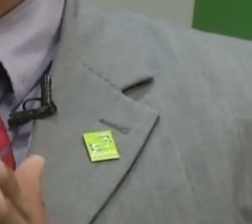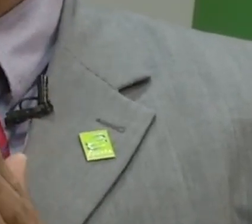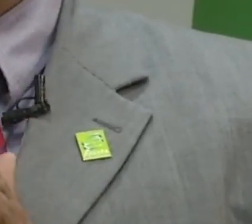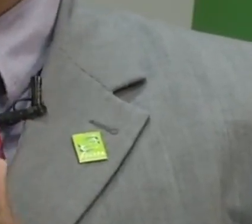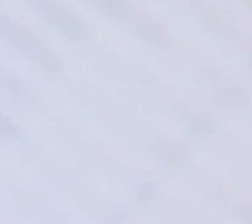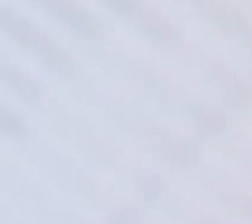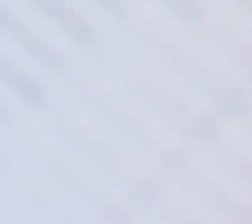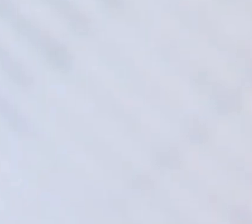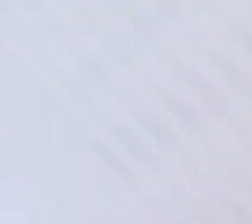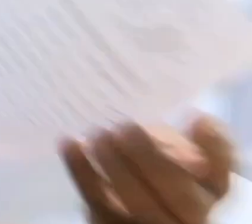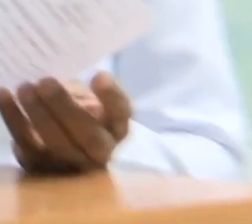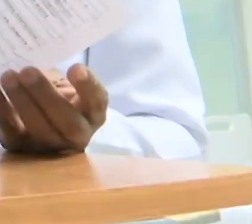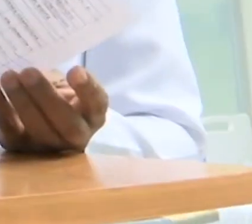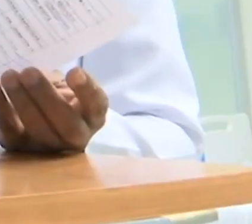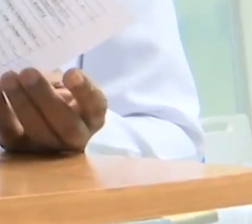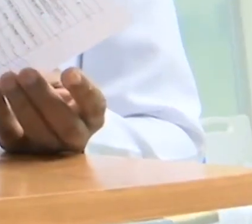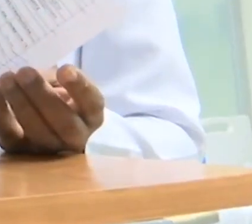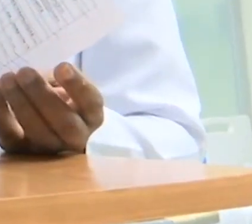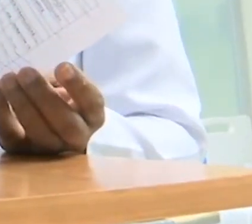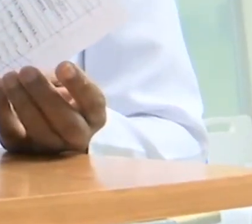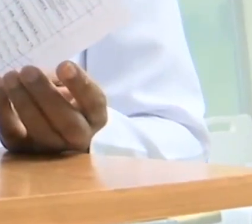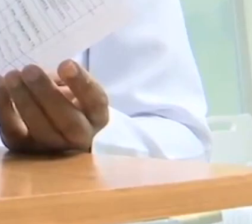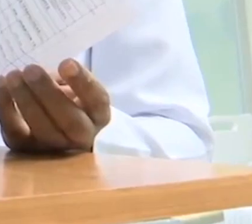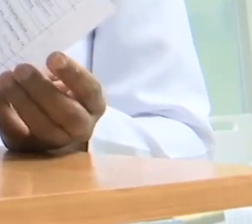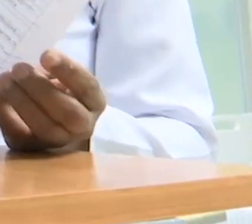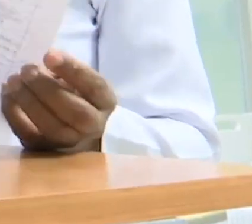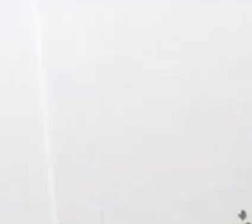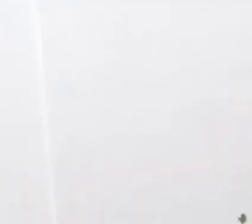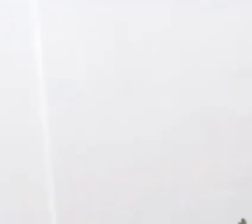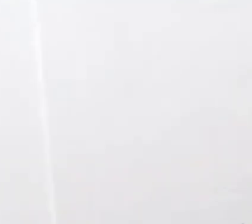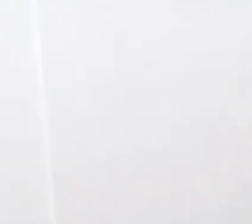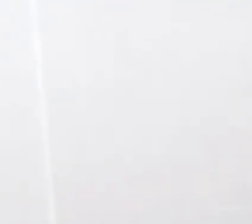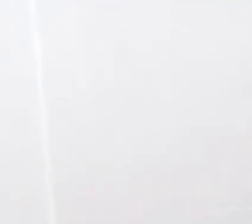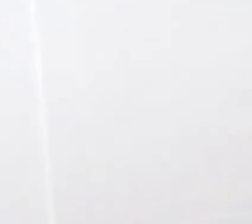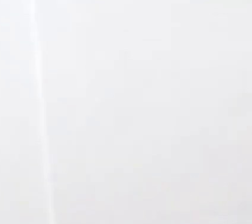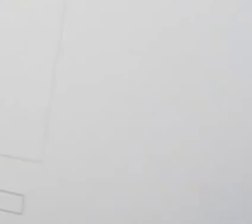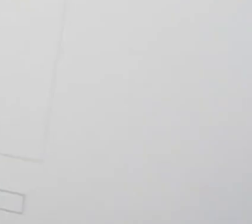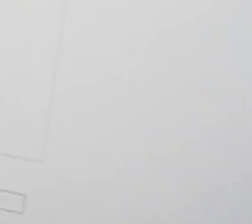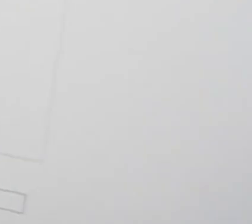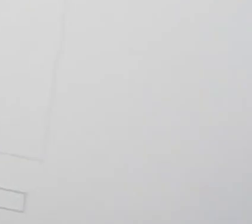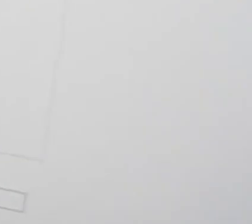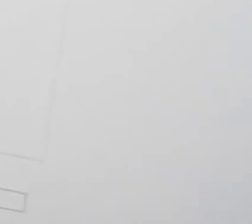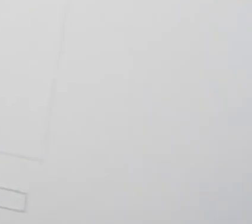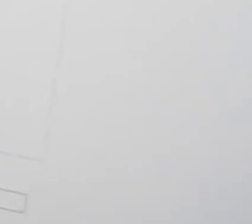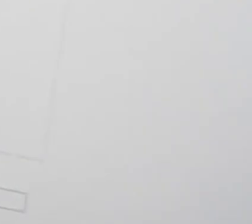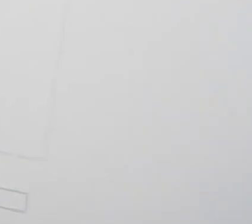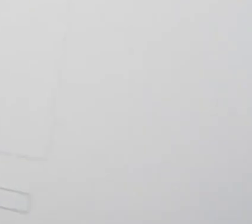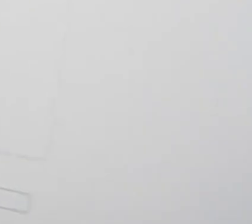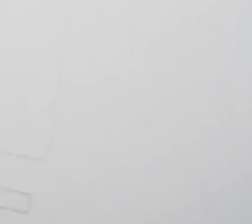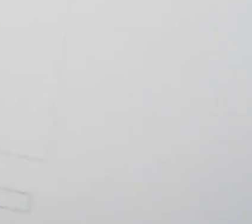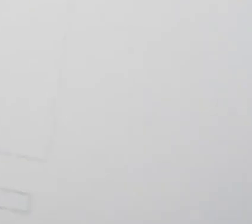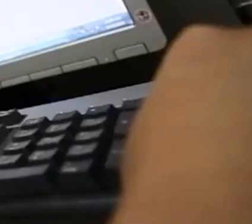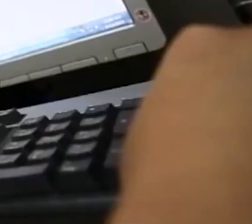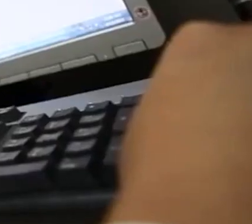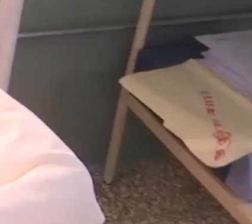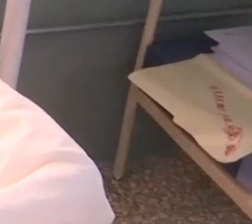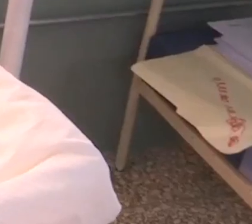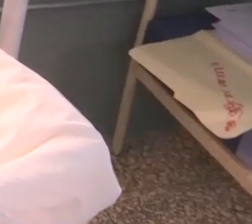se ha expresado por la voluntad política del gobierno dominicano, que ha dotado a SENASA de más de 27.000 millones de